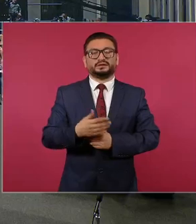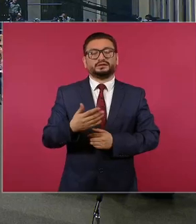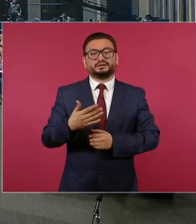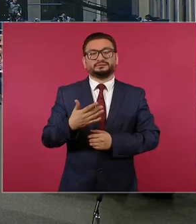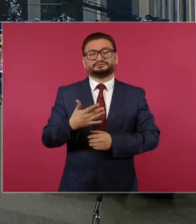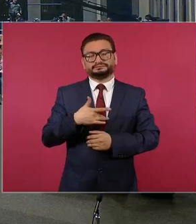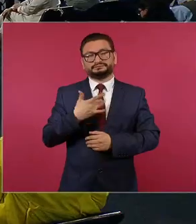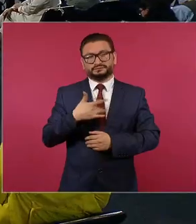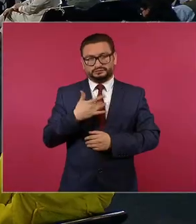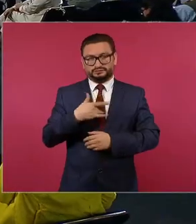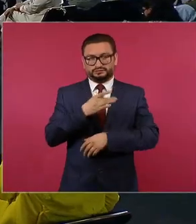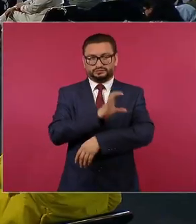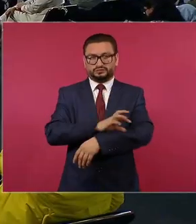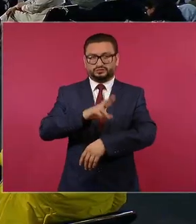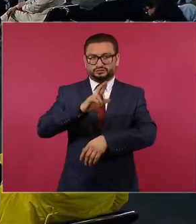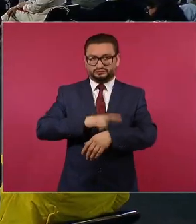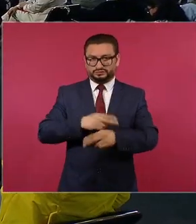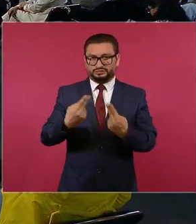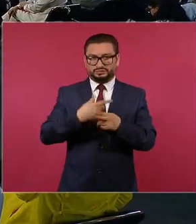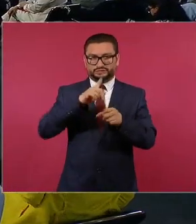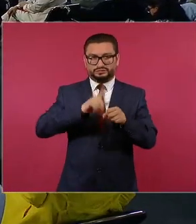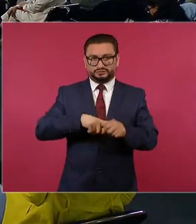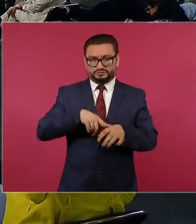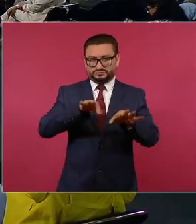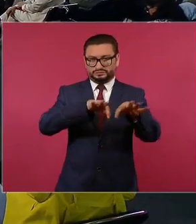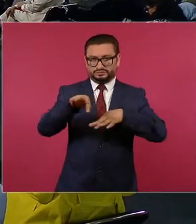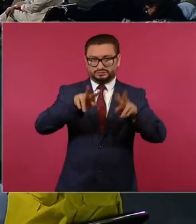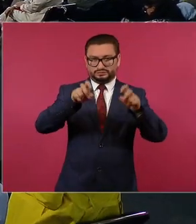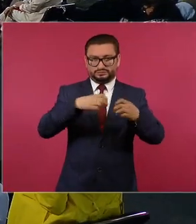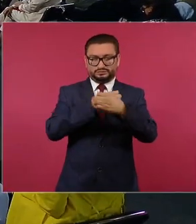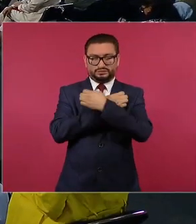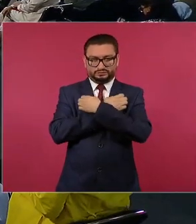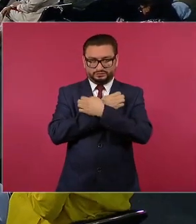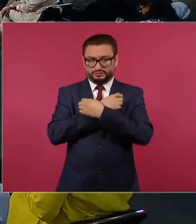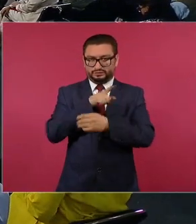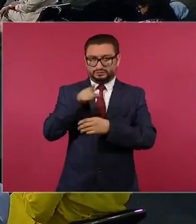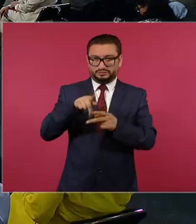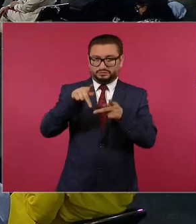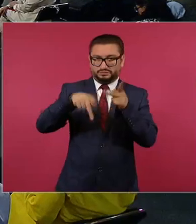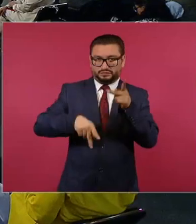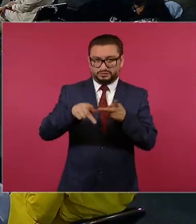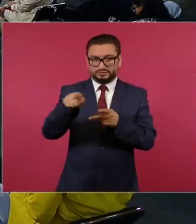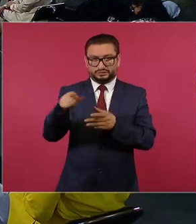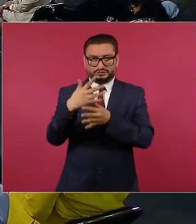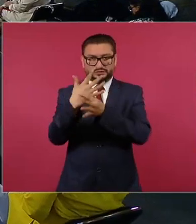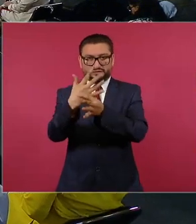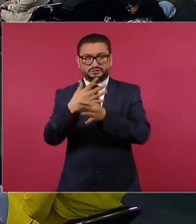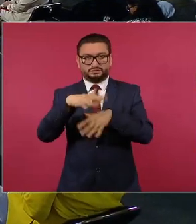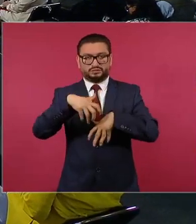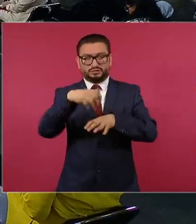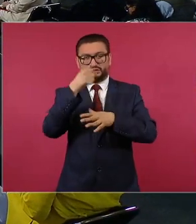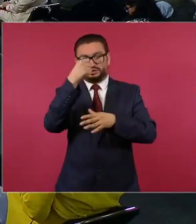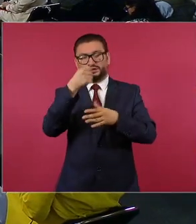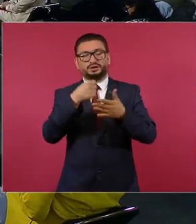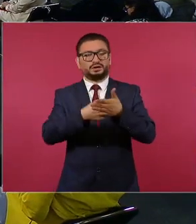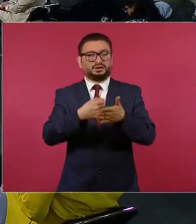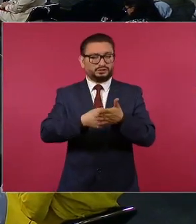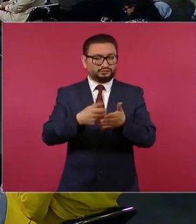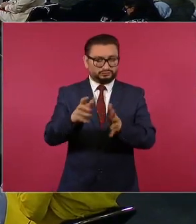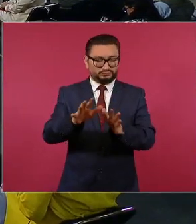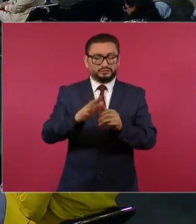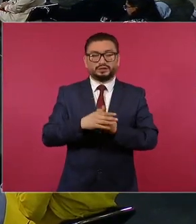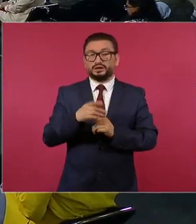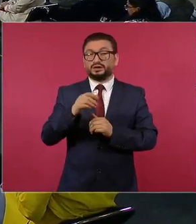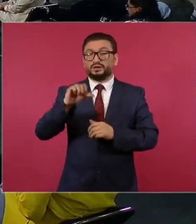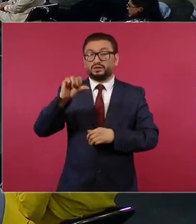afortunadamente la Coordinadora Nacional de Trabajadores de la Educación cesó, hizo una pausa, dijo, en su lucha magisterial.